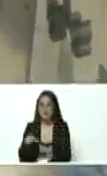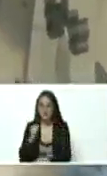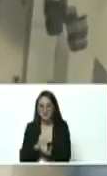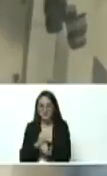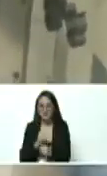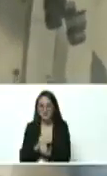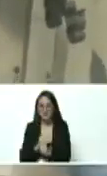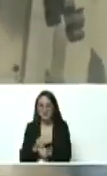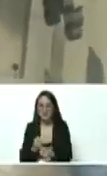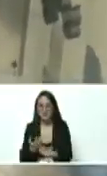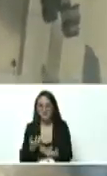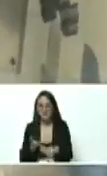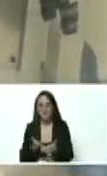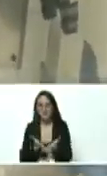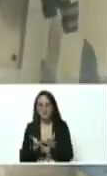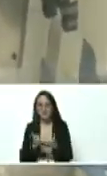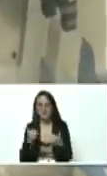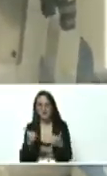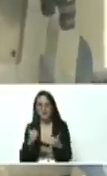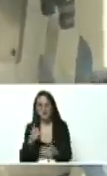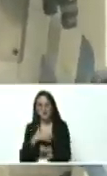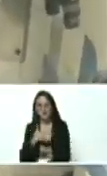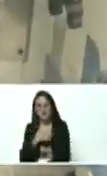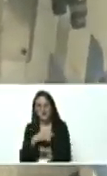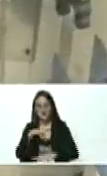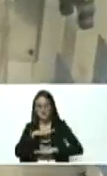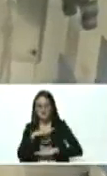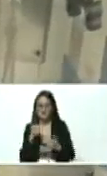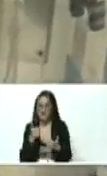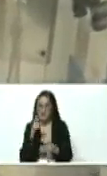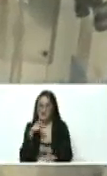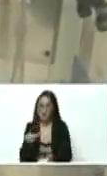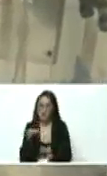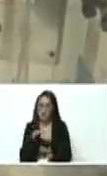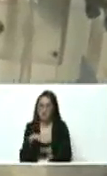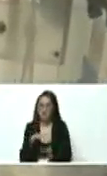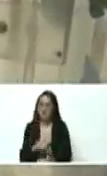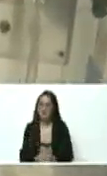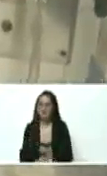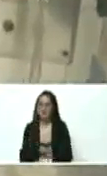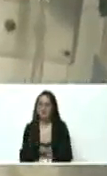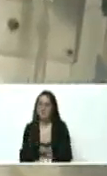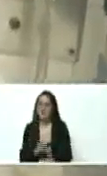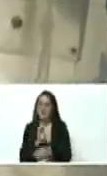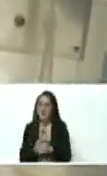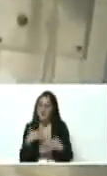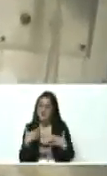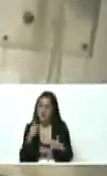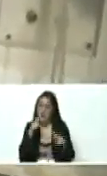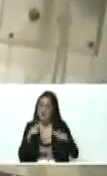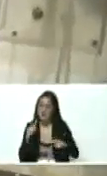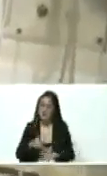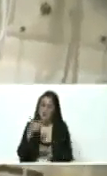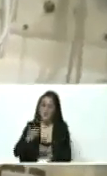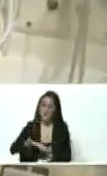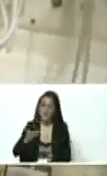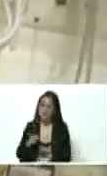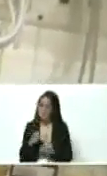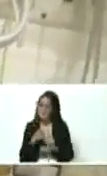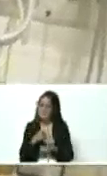y prestar un buen servicio. Que la población se sienta satisfecha. Correcto. Y cuidar la salud de la gente, que es lo más importante. Eso es lo